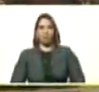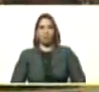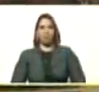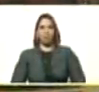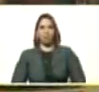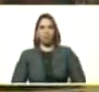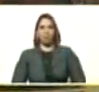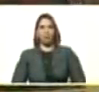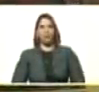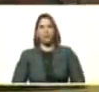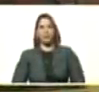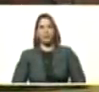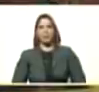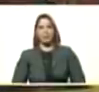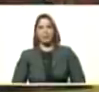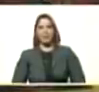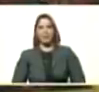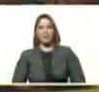3R,